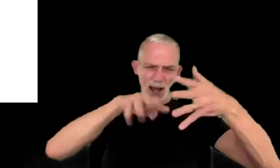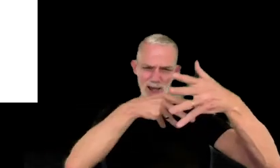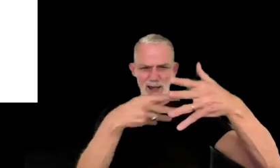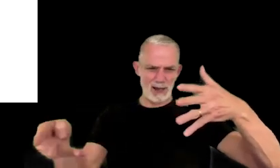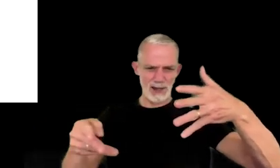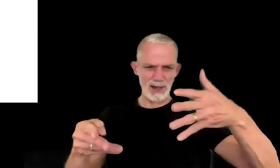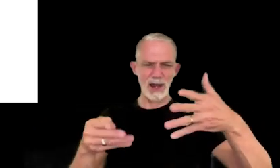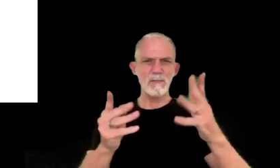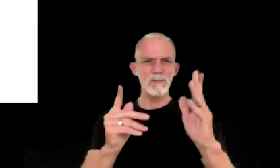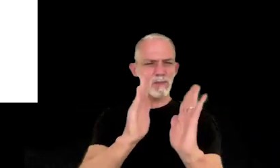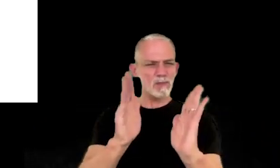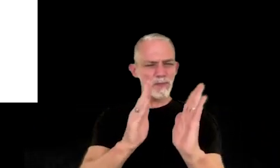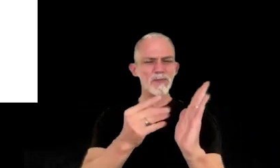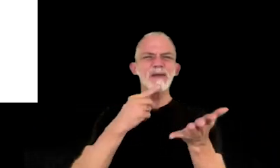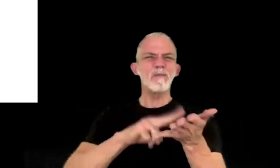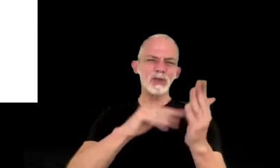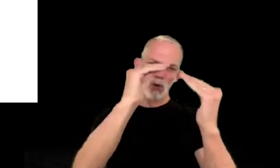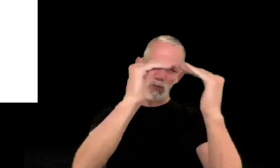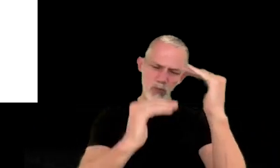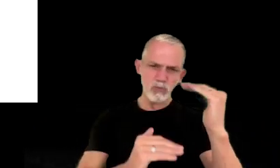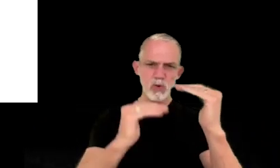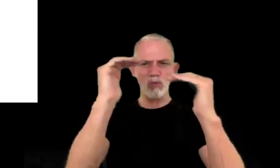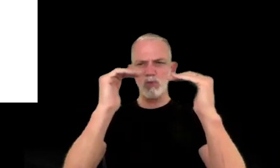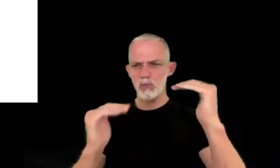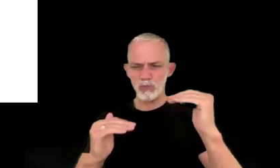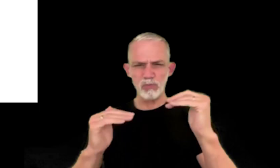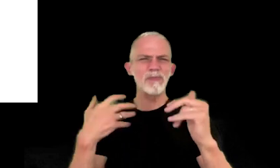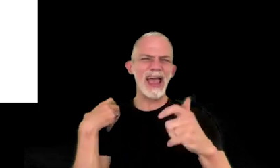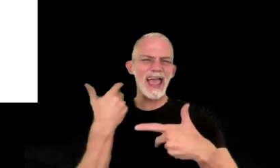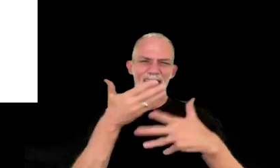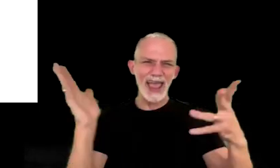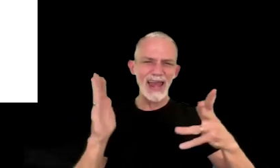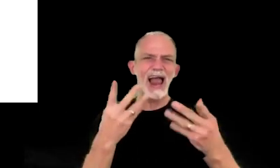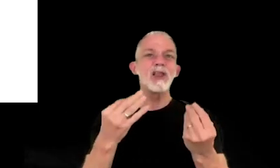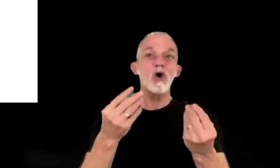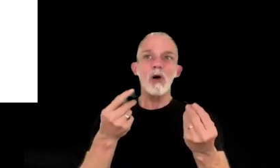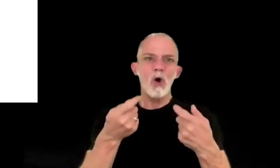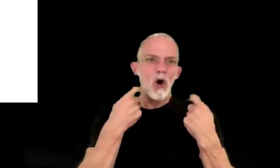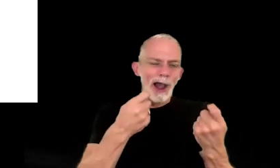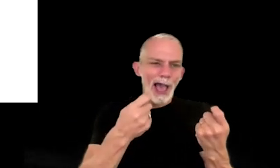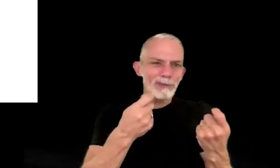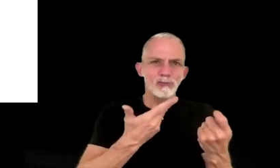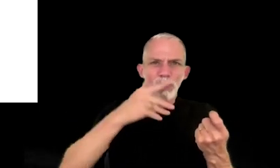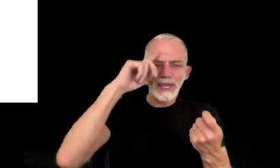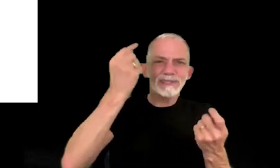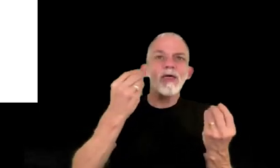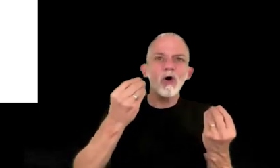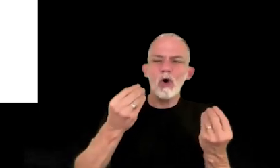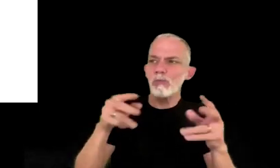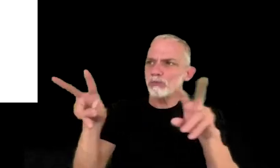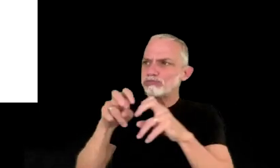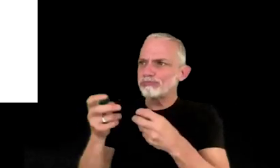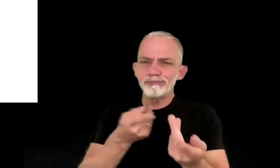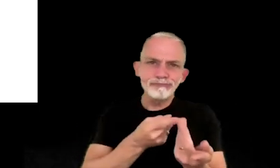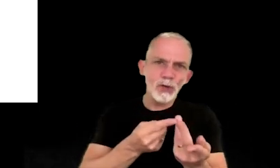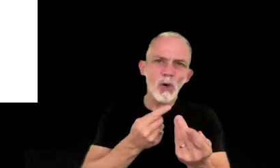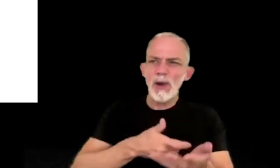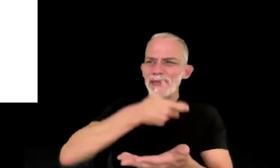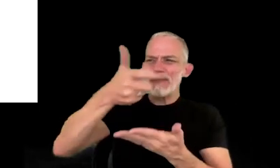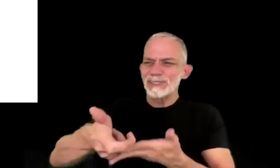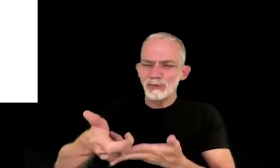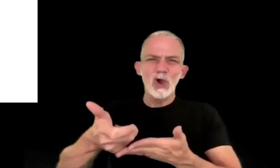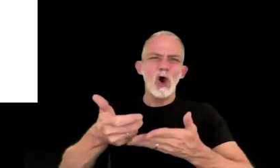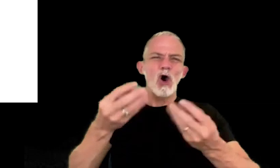de marco fiscal, de carácter macro, cómo financiar el gasto público, cómo hacer inversión pública, compras